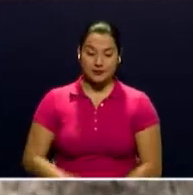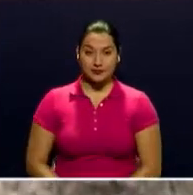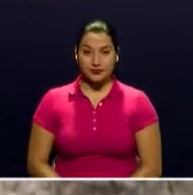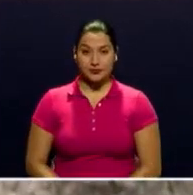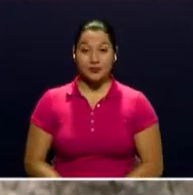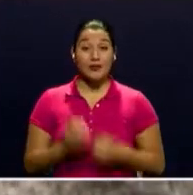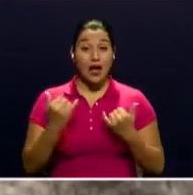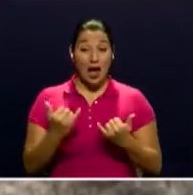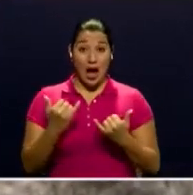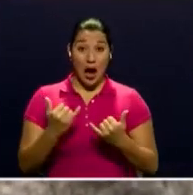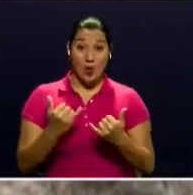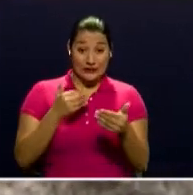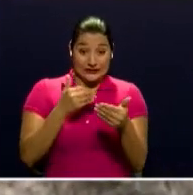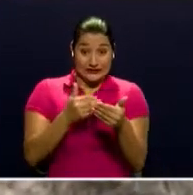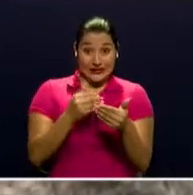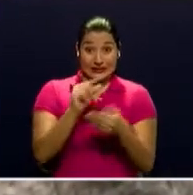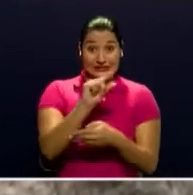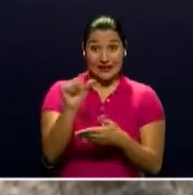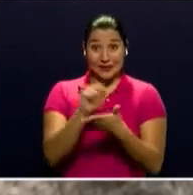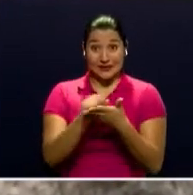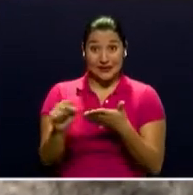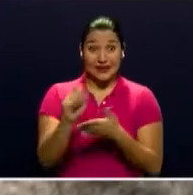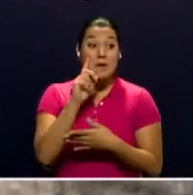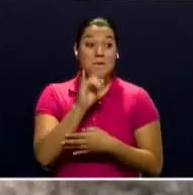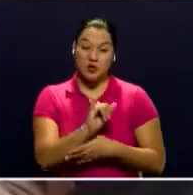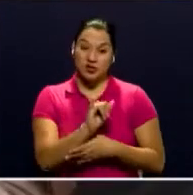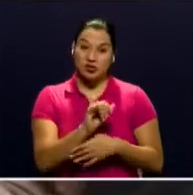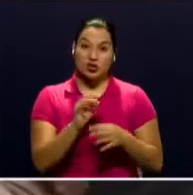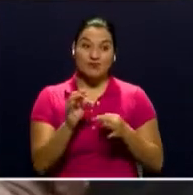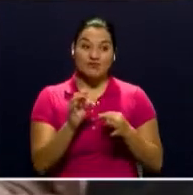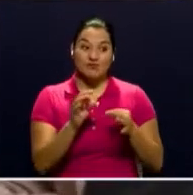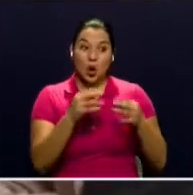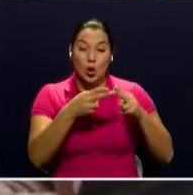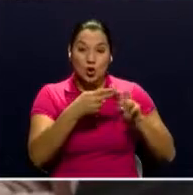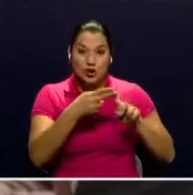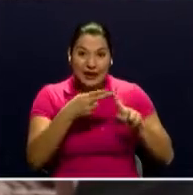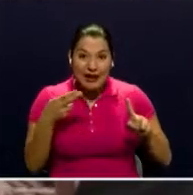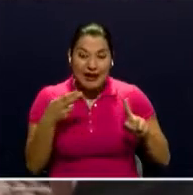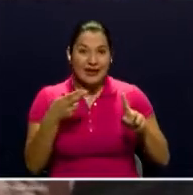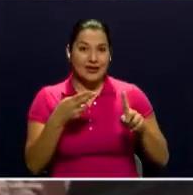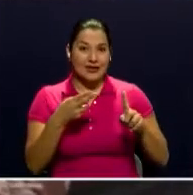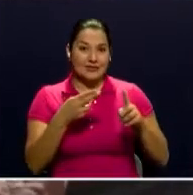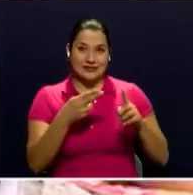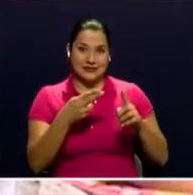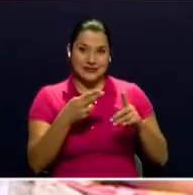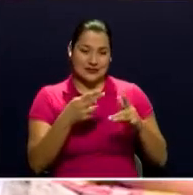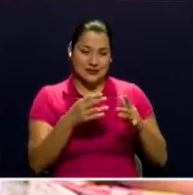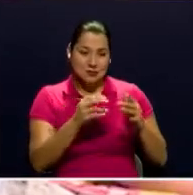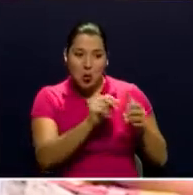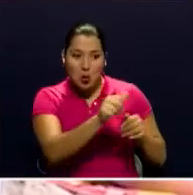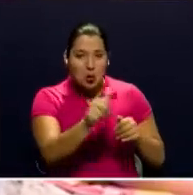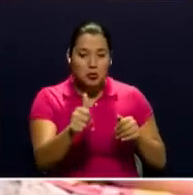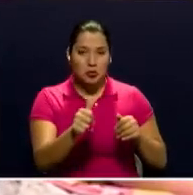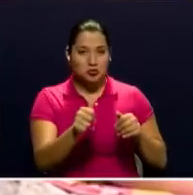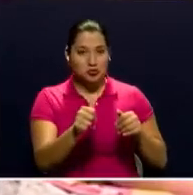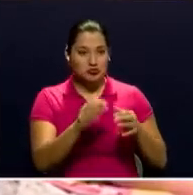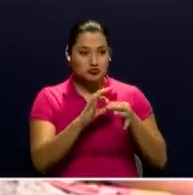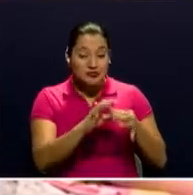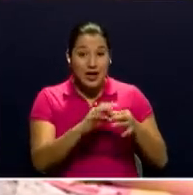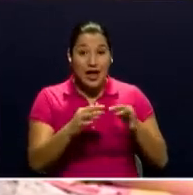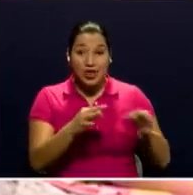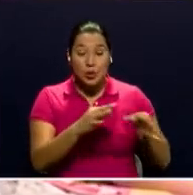la cercanía con Semana Santa preocupa al sector turístico, pues esta suele ser una de las épocas en donde los costarricenses más